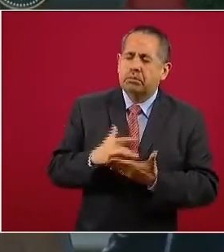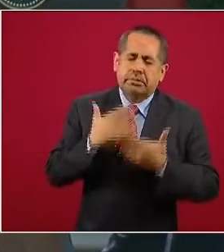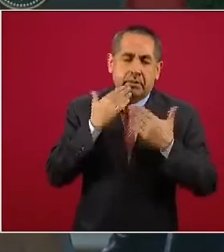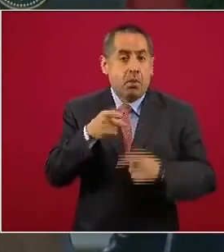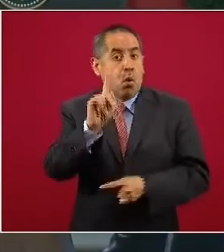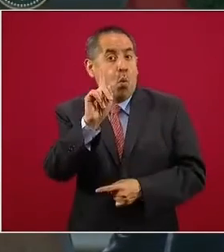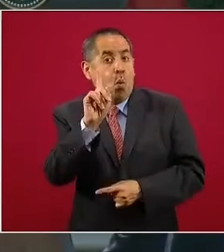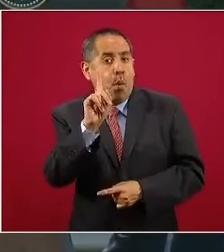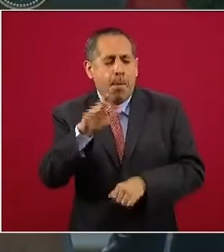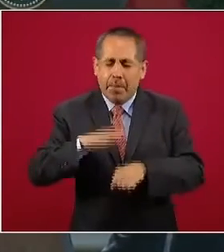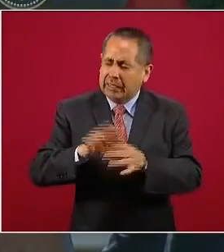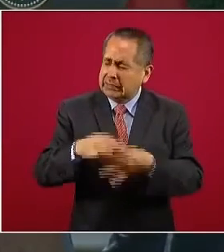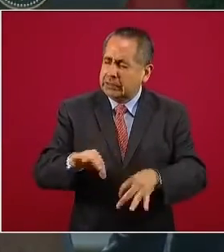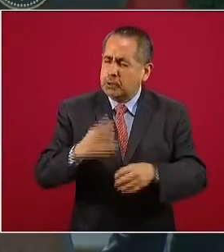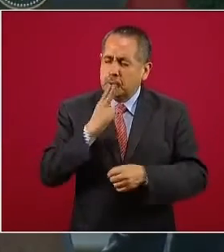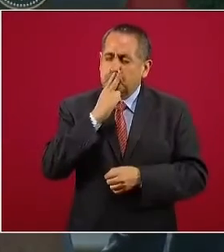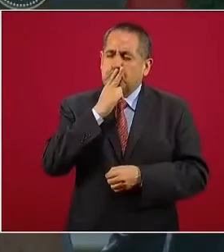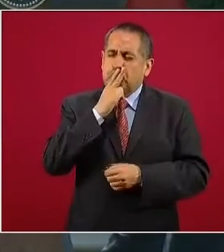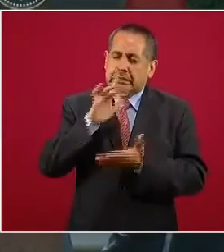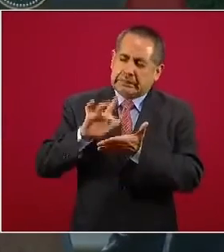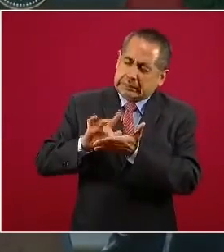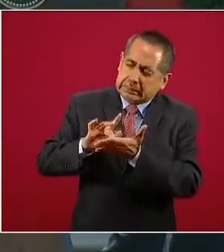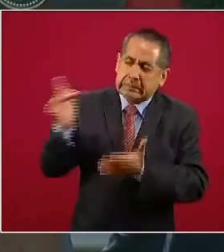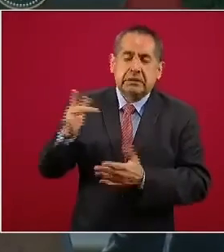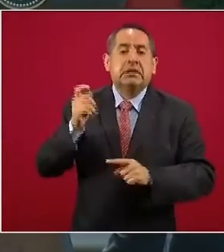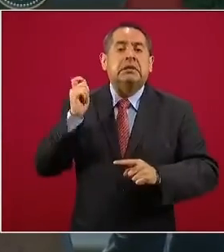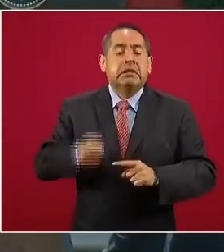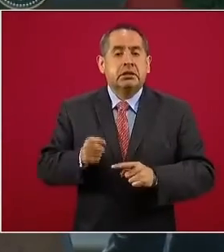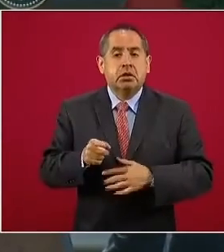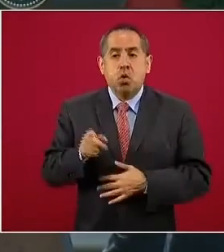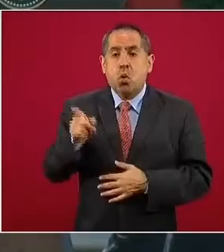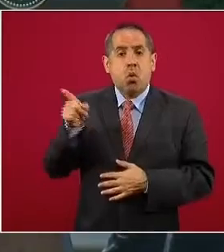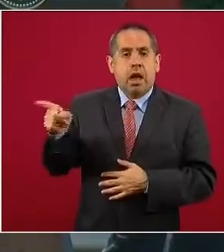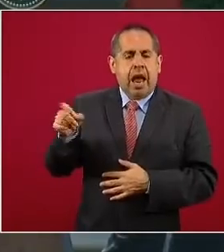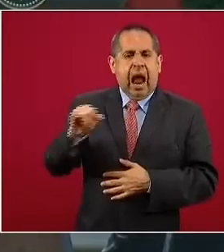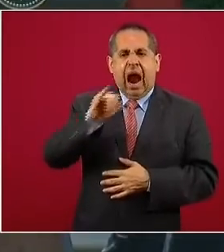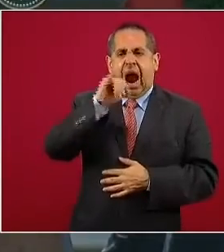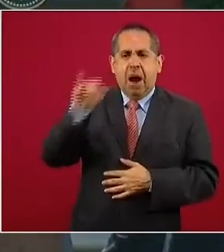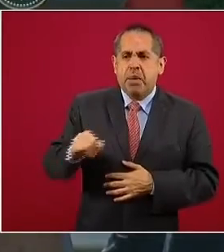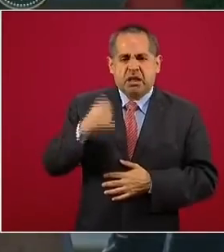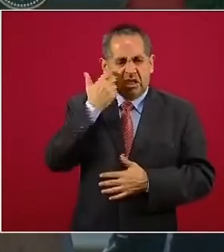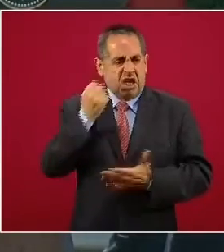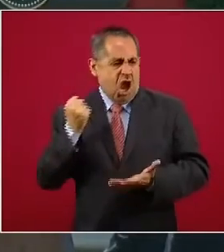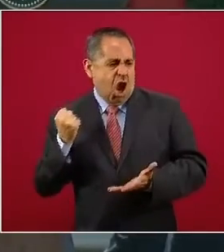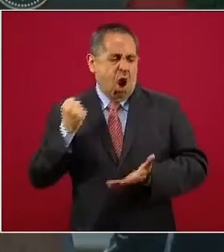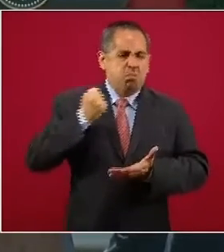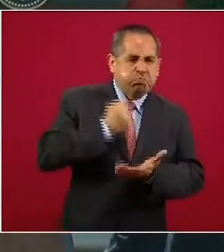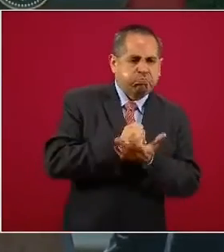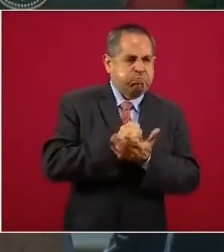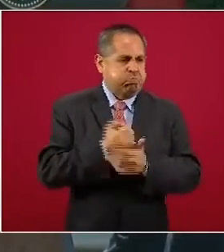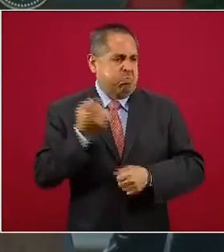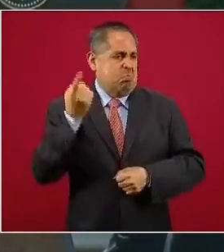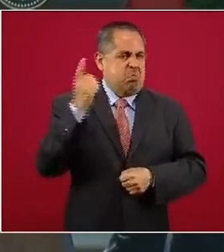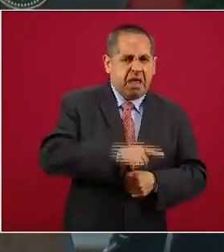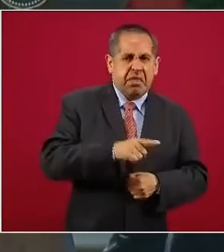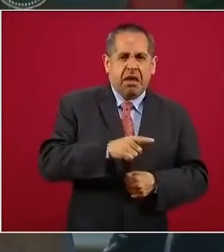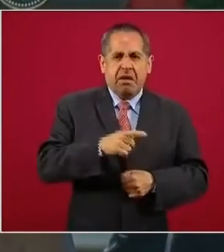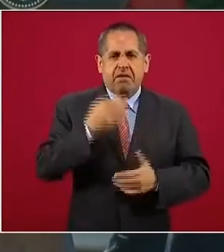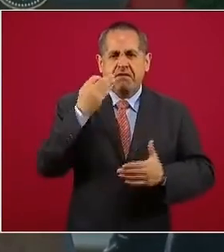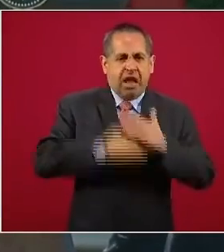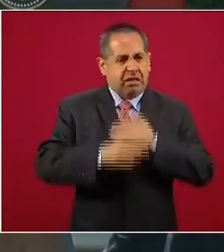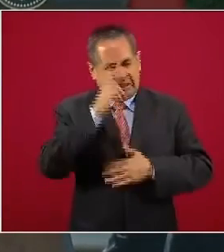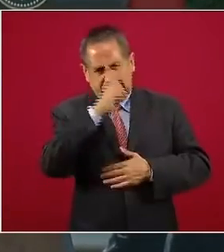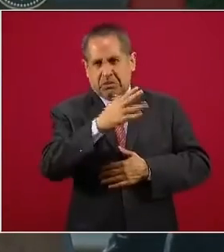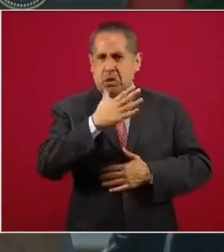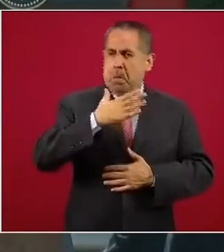aprecio es que usted nunca ha buscado imponernos nada que viole